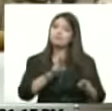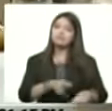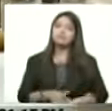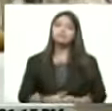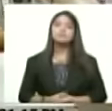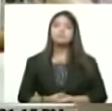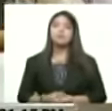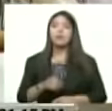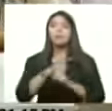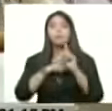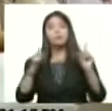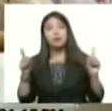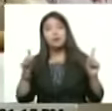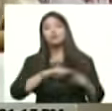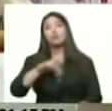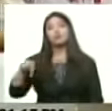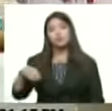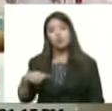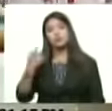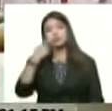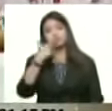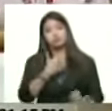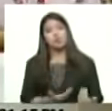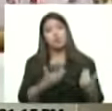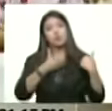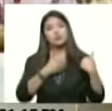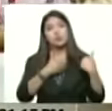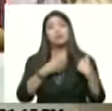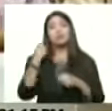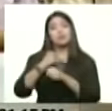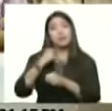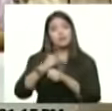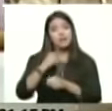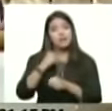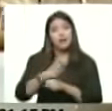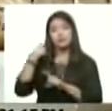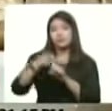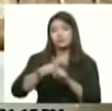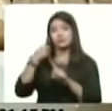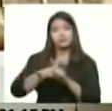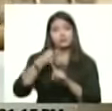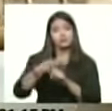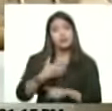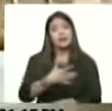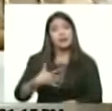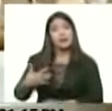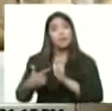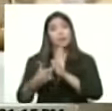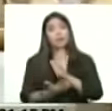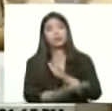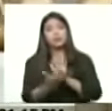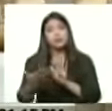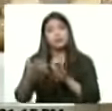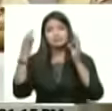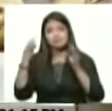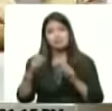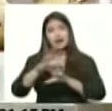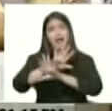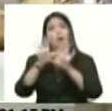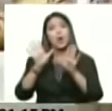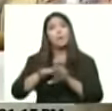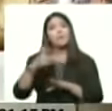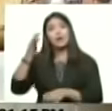juzgará. Pero nosotros somos responsables, nosotros hemos estado trabajando de manera ardua y queremos presentarle, ser muy concreto, porque es una